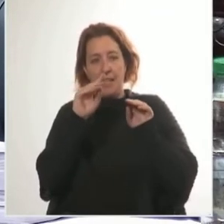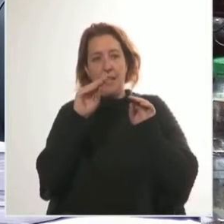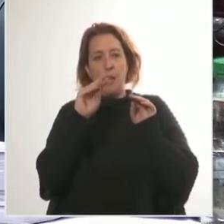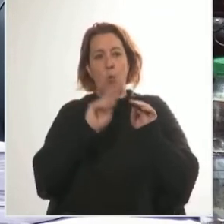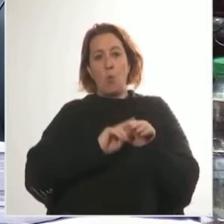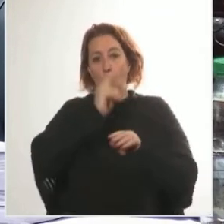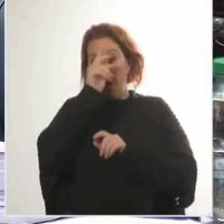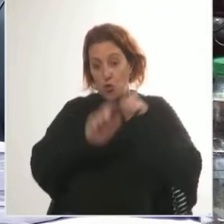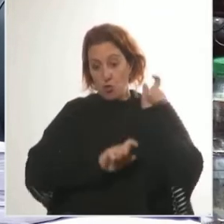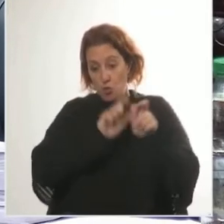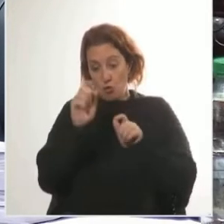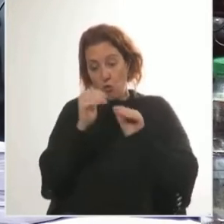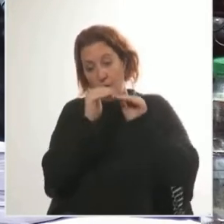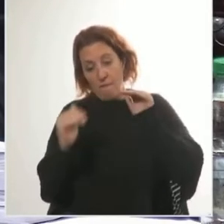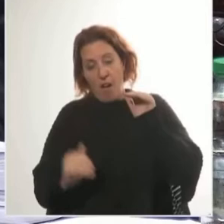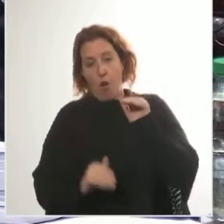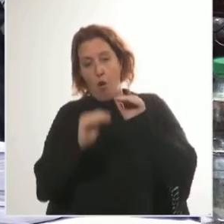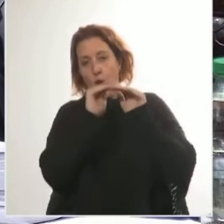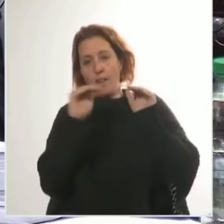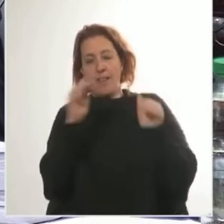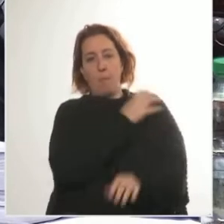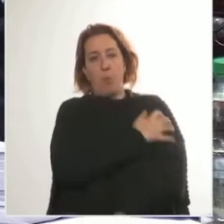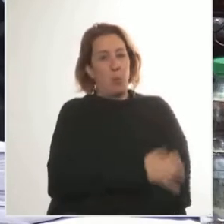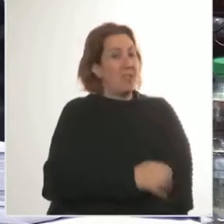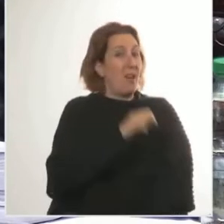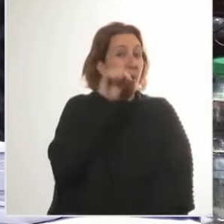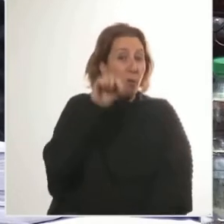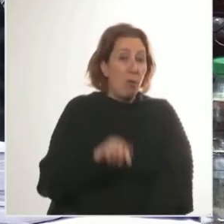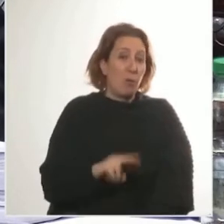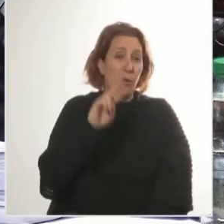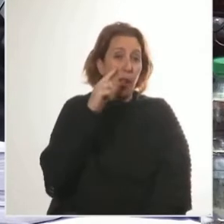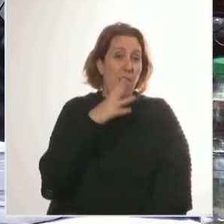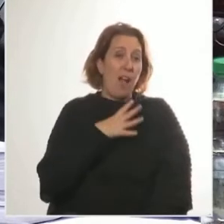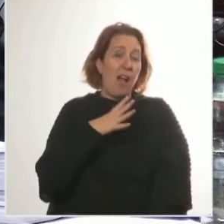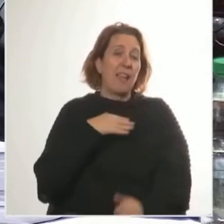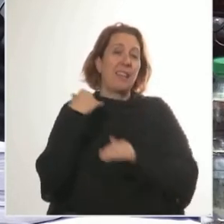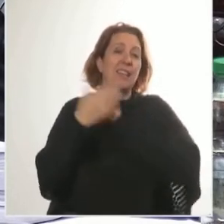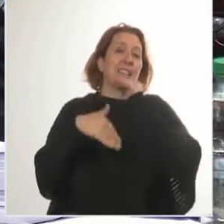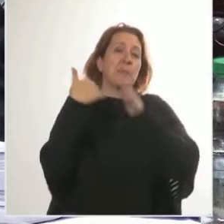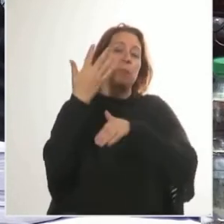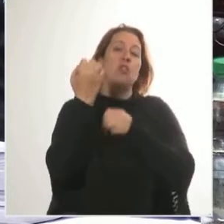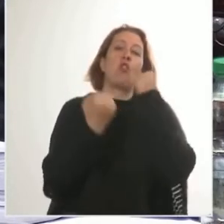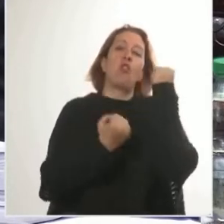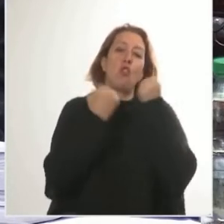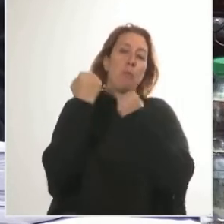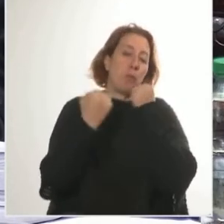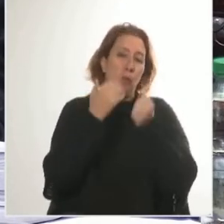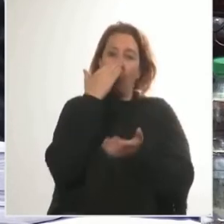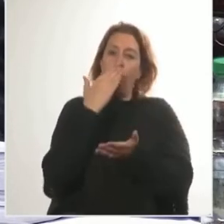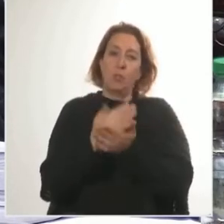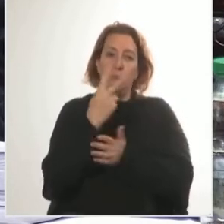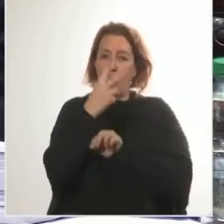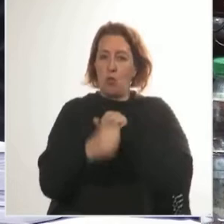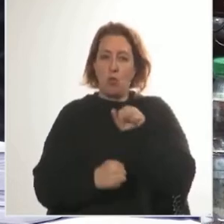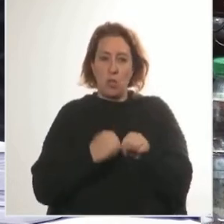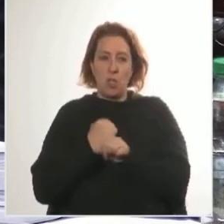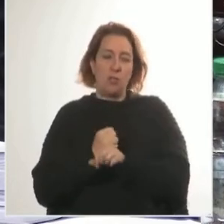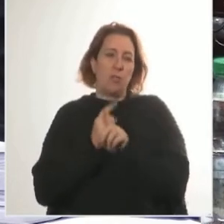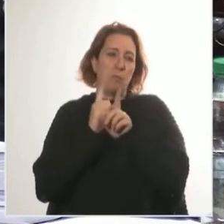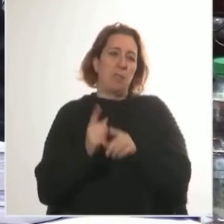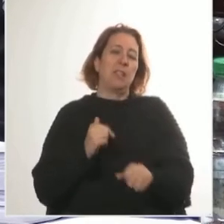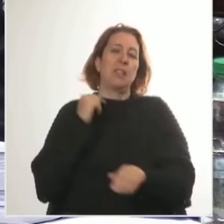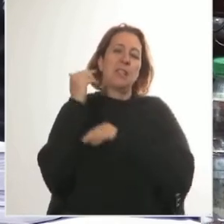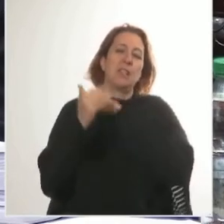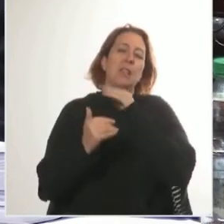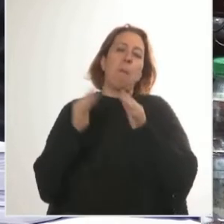de pobreza hoy en el país, cuando tenemos crecimiento económico en los últimos 2 años y cuando tenemos niveles